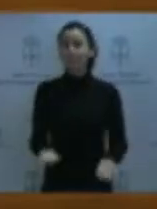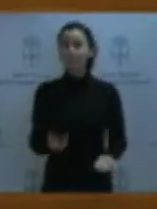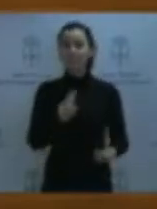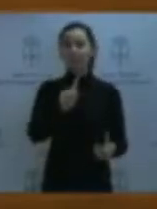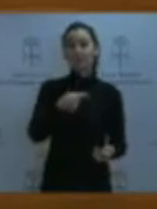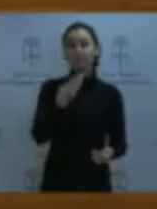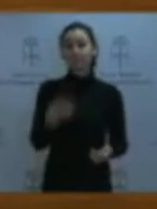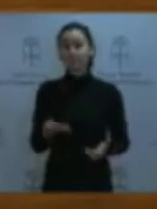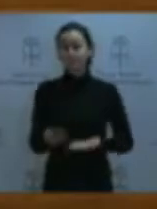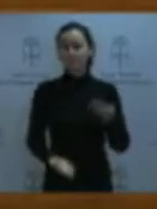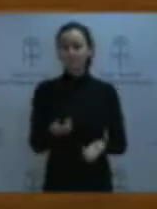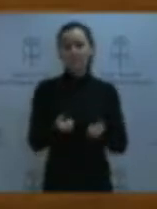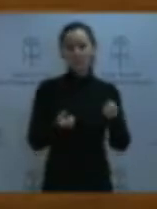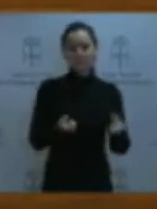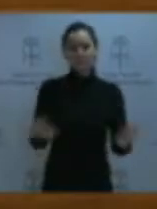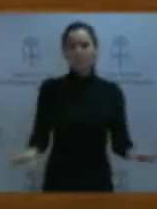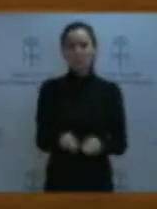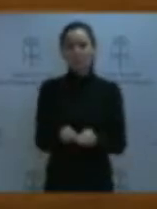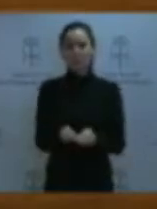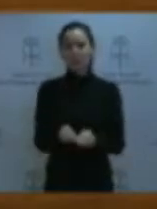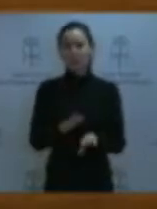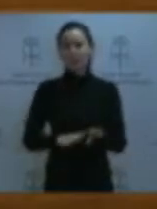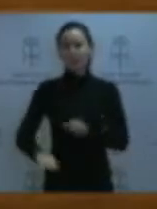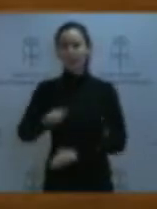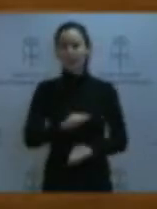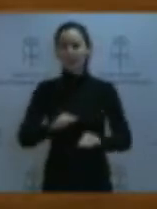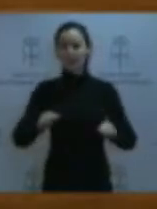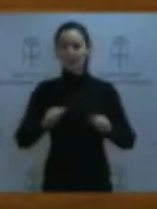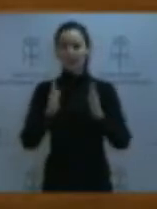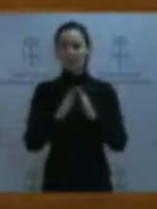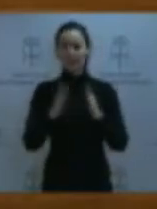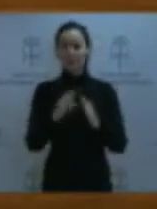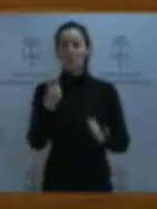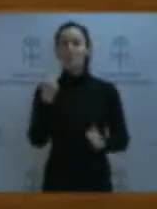1,4. Comparen esa cifra con el total destinado a la reparación de vivienda, 2 millones.